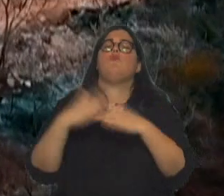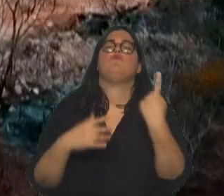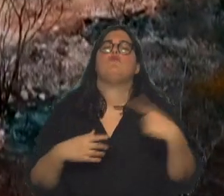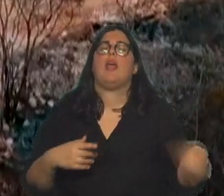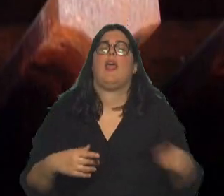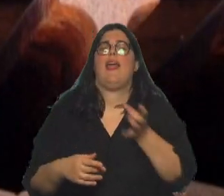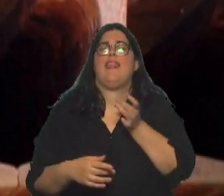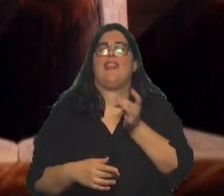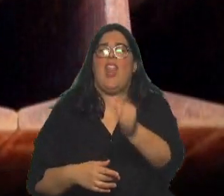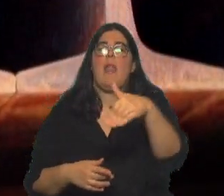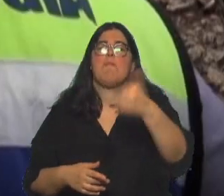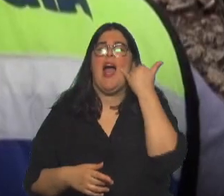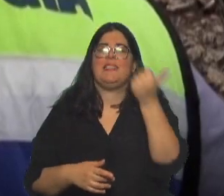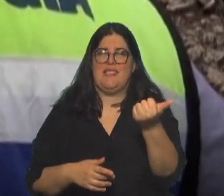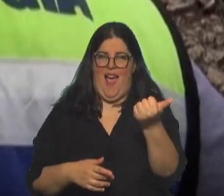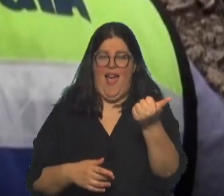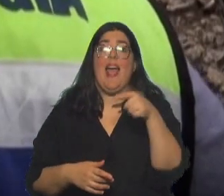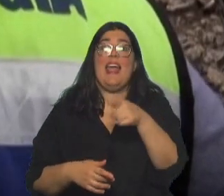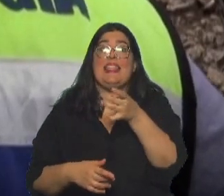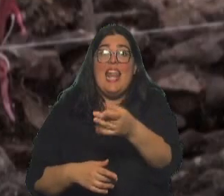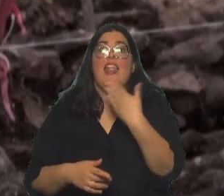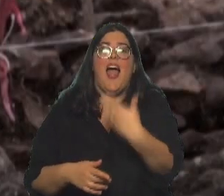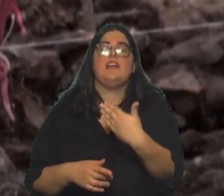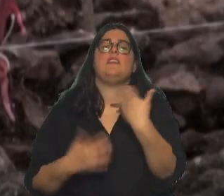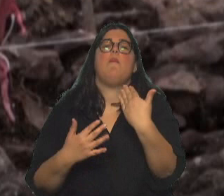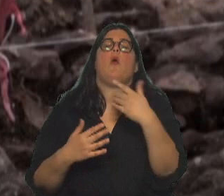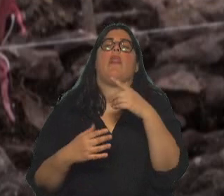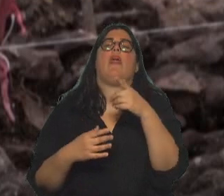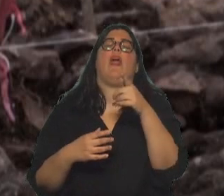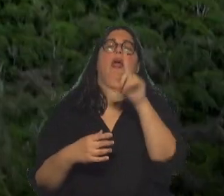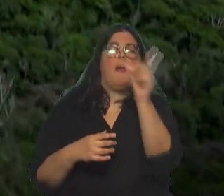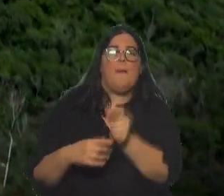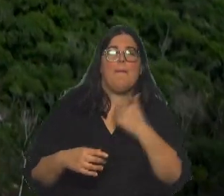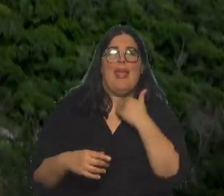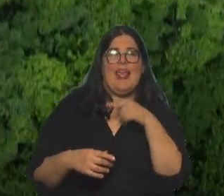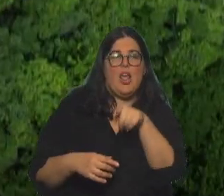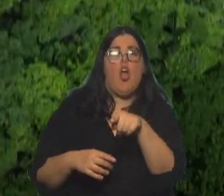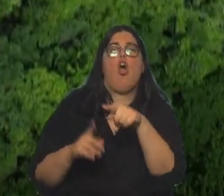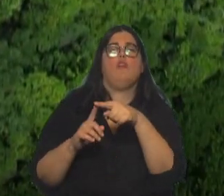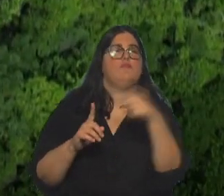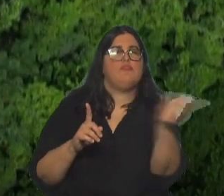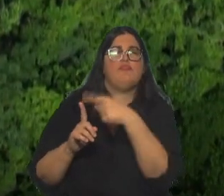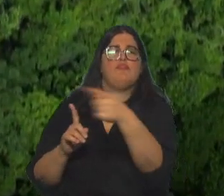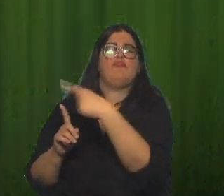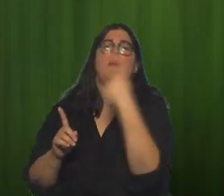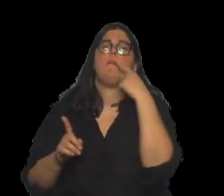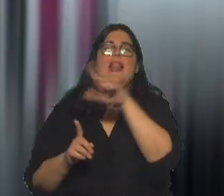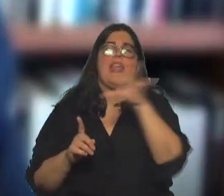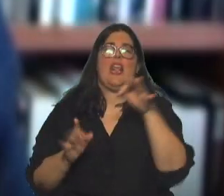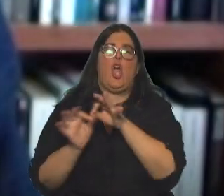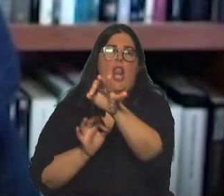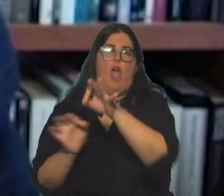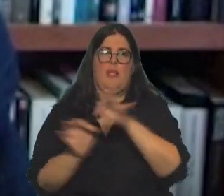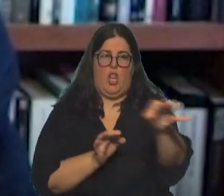del Tren Maya, que conecta a los principales sitios arqueológicos de la península de Yucatán con una extensión de 1.500 kilómetros.